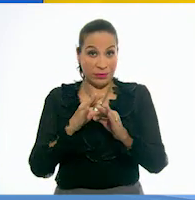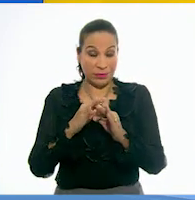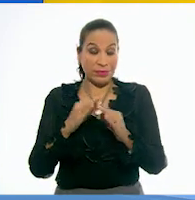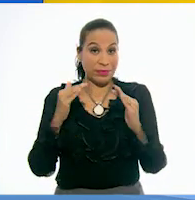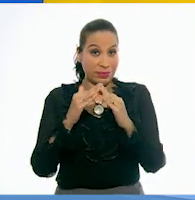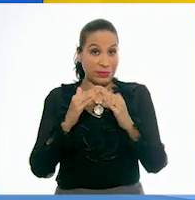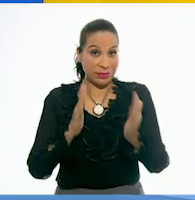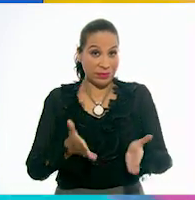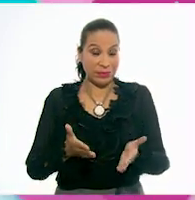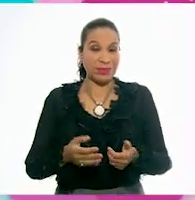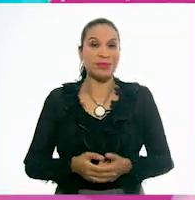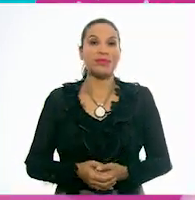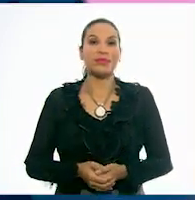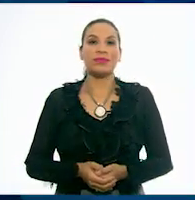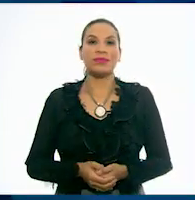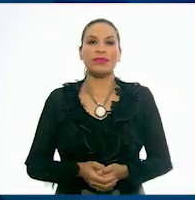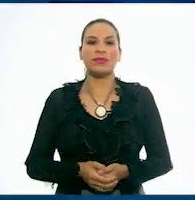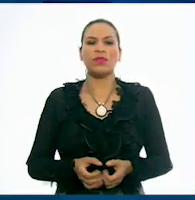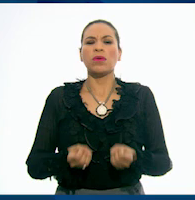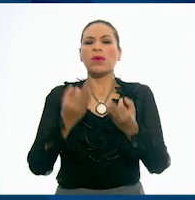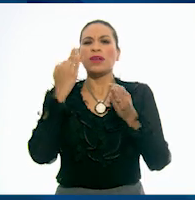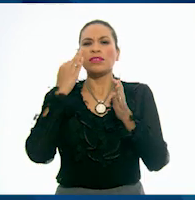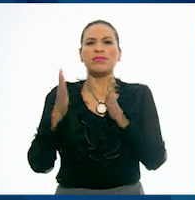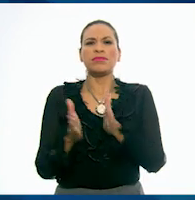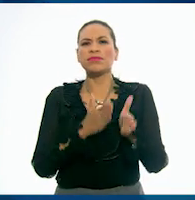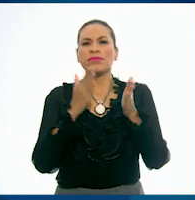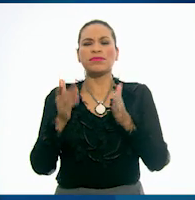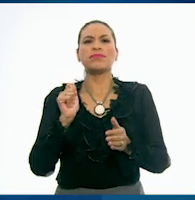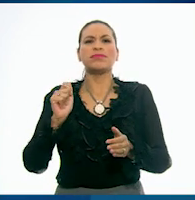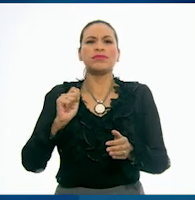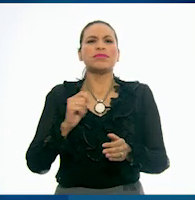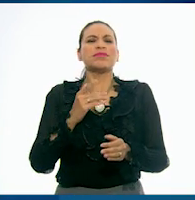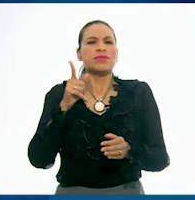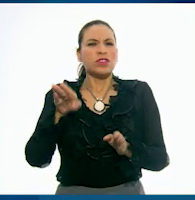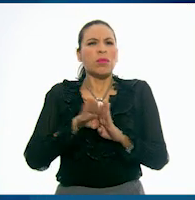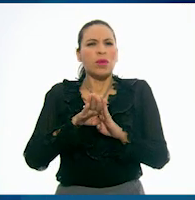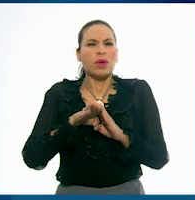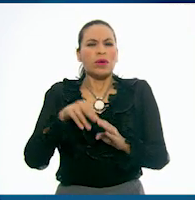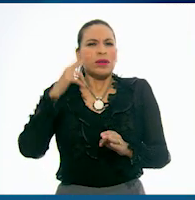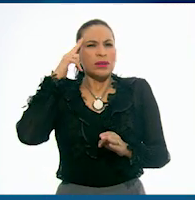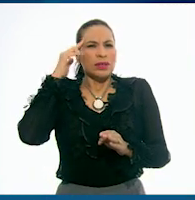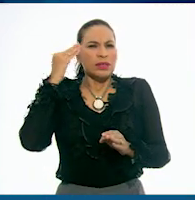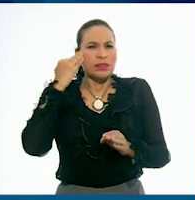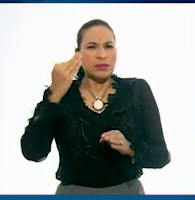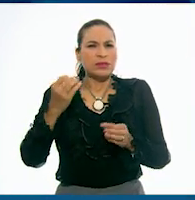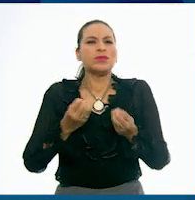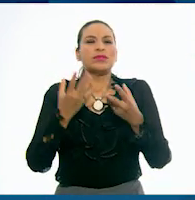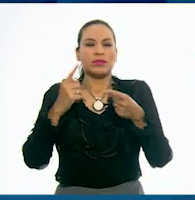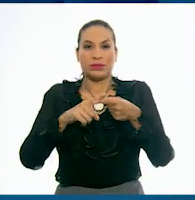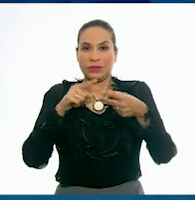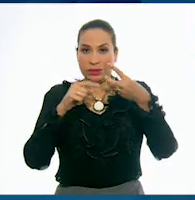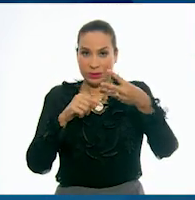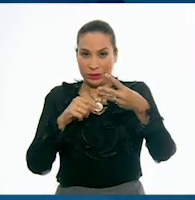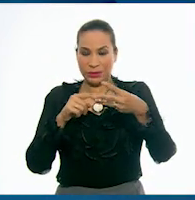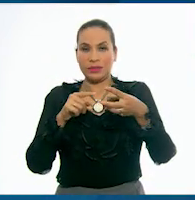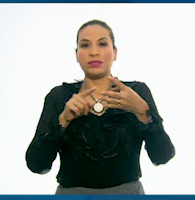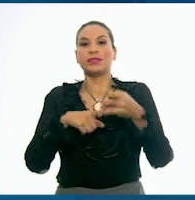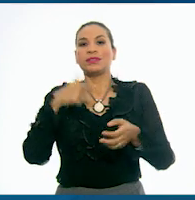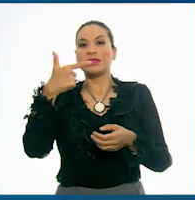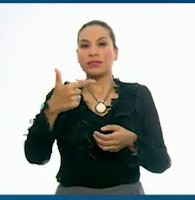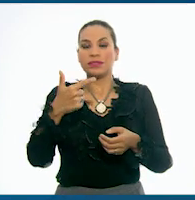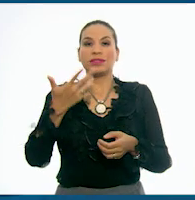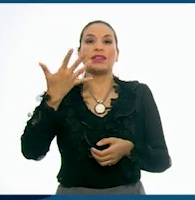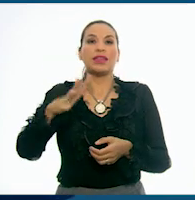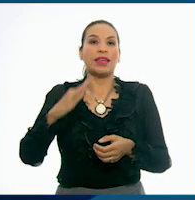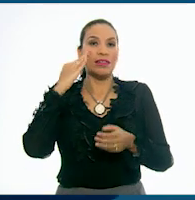casa? A ver, ¿durante cuántos periodos presidenciales gobernó Porfirio Díaz? ¿Por 3 periodos? ¿Por 7 periodos? ¿O